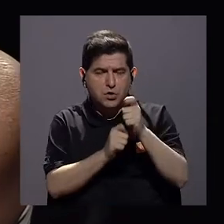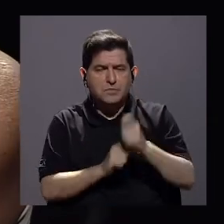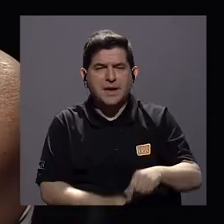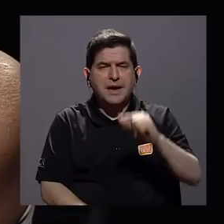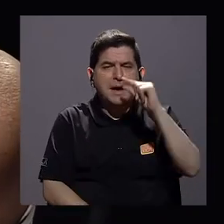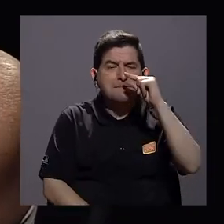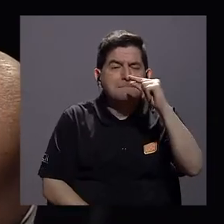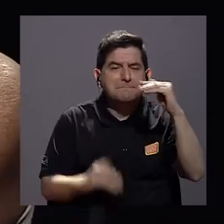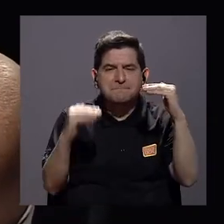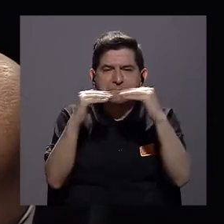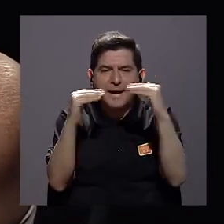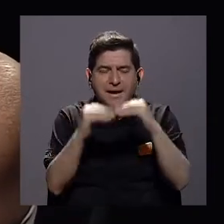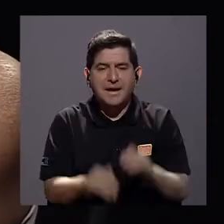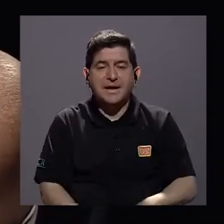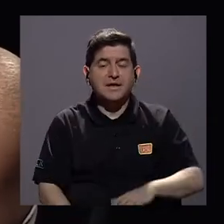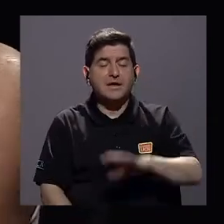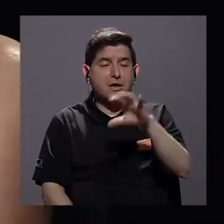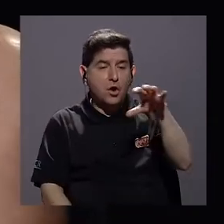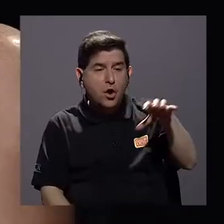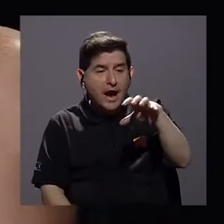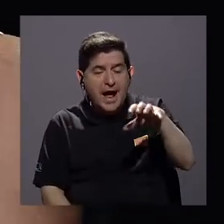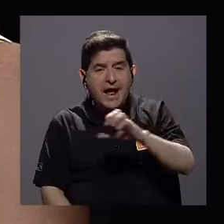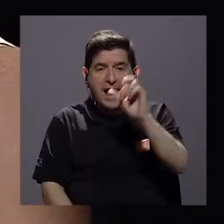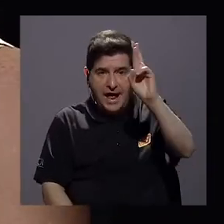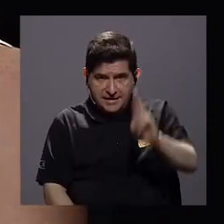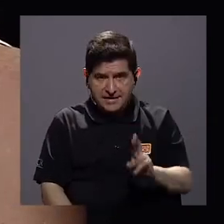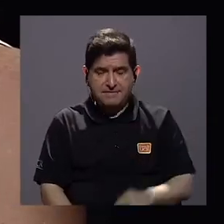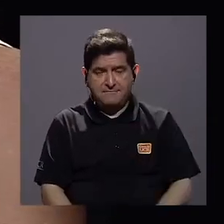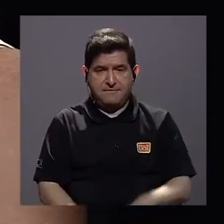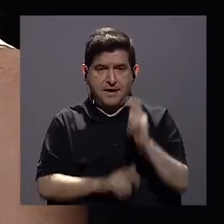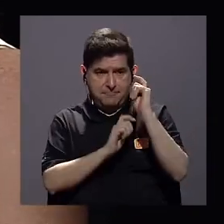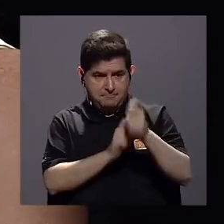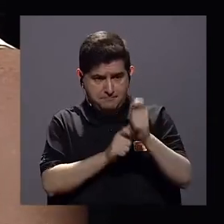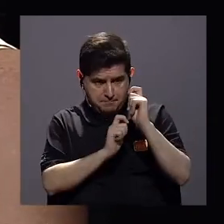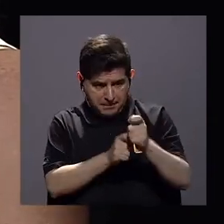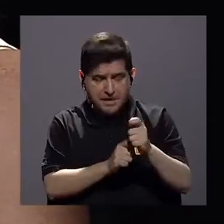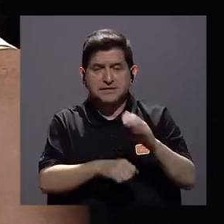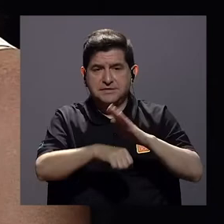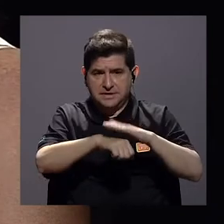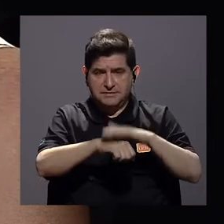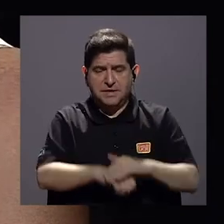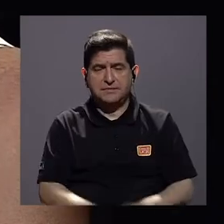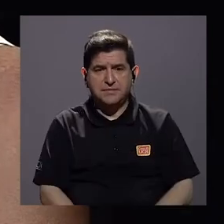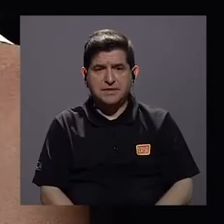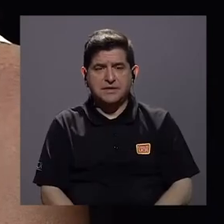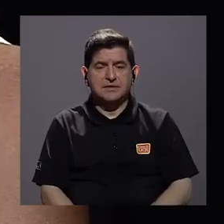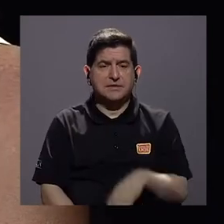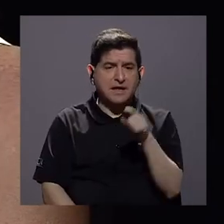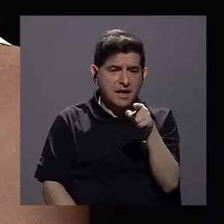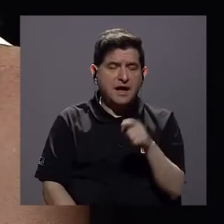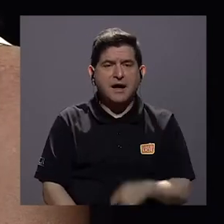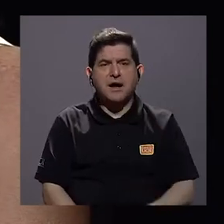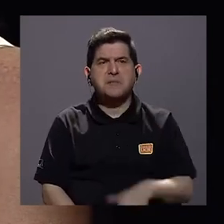pequeña escala en el Caribe costarricense es una pesquería que le permite por barquita a más o menos